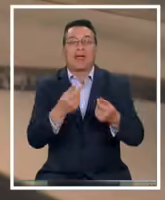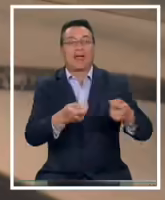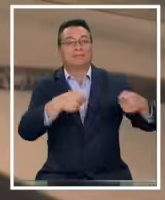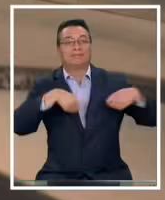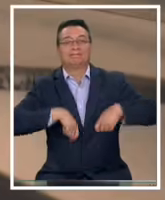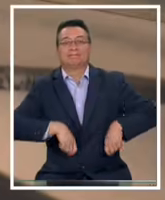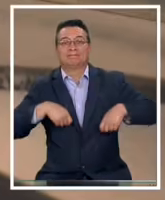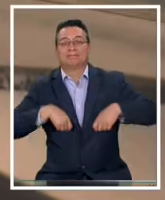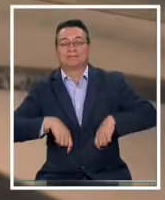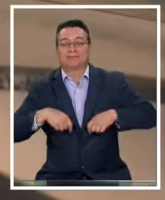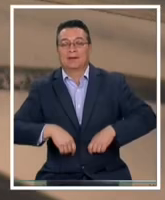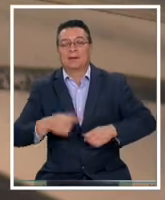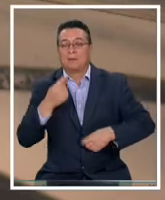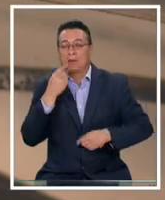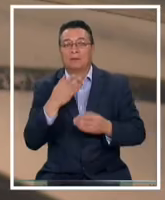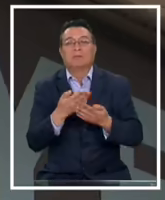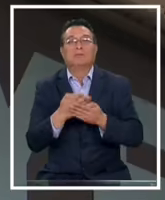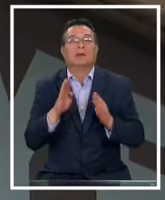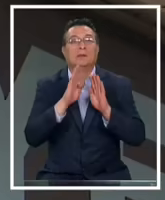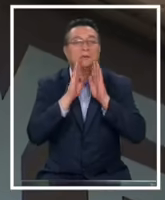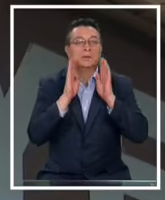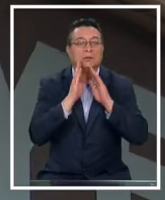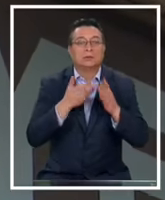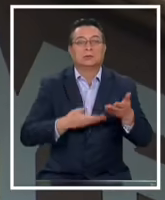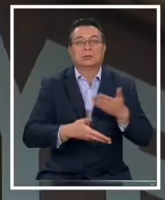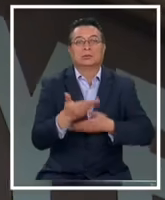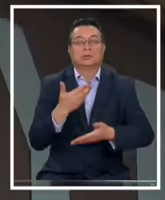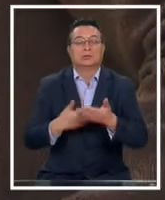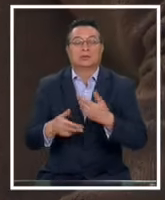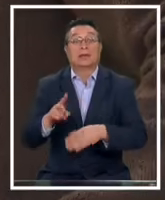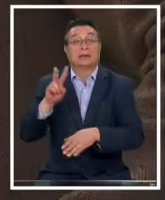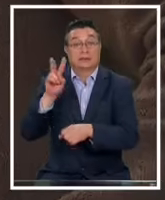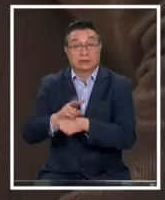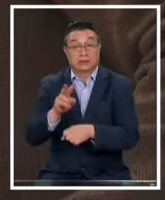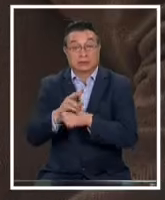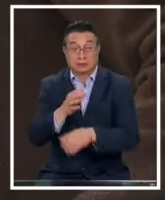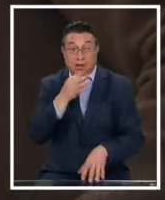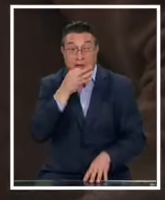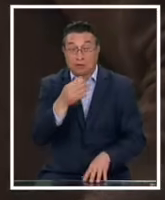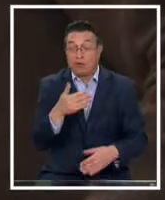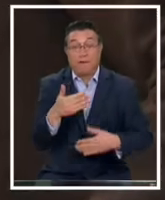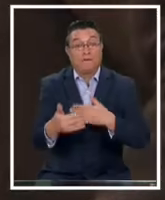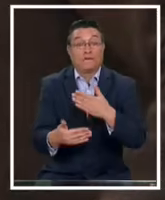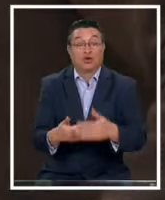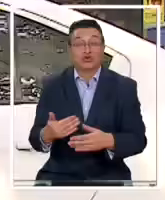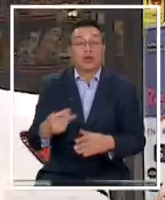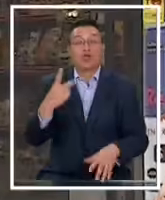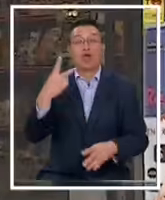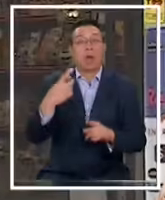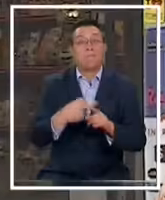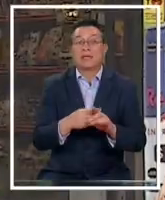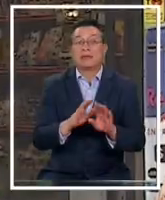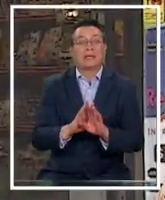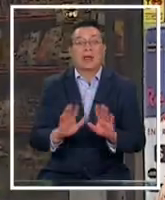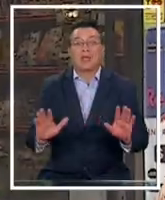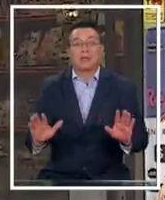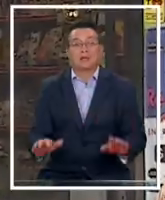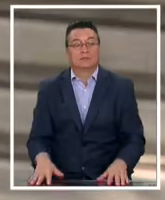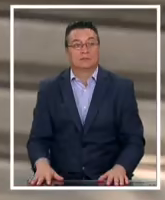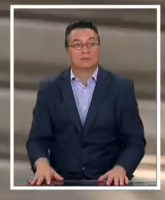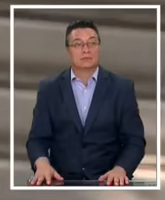provenientes de sus actividades ligadas al narcotráfico los testigos dicen que funcionó sólo durante dos meses